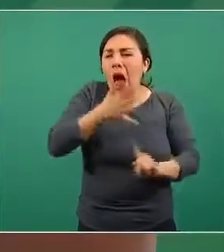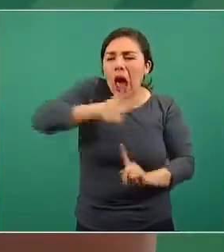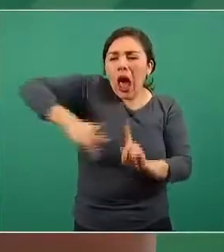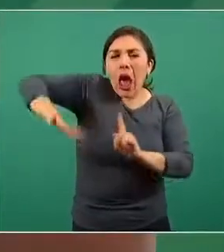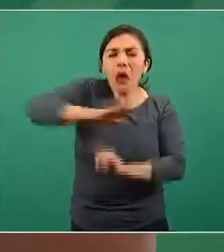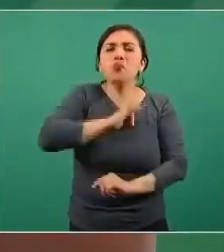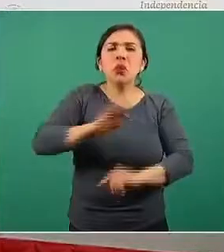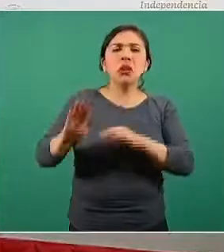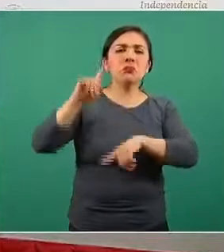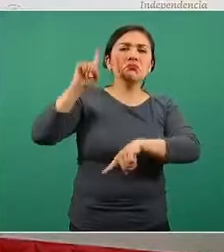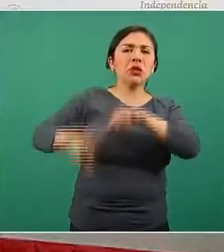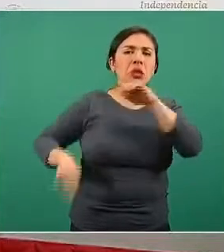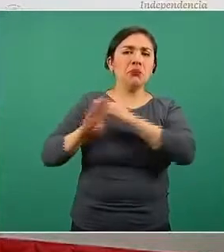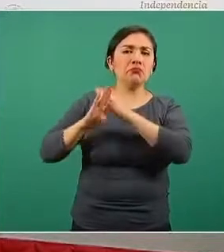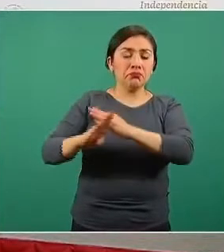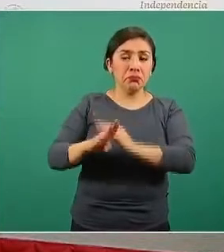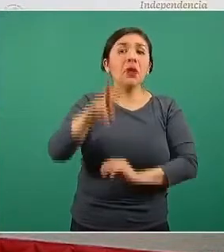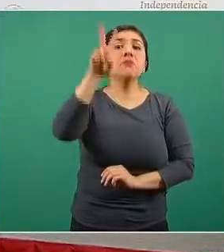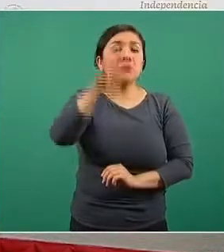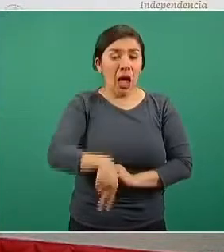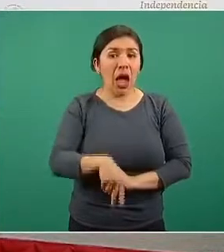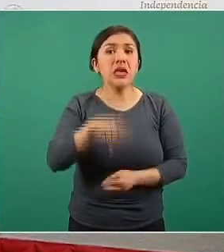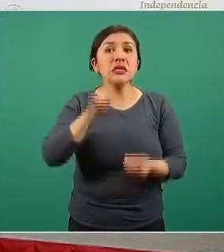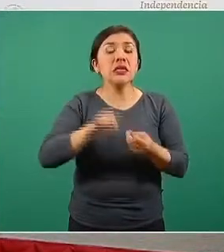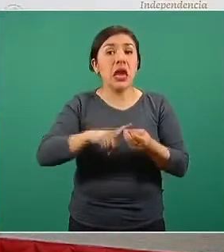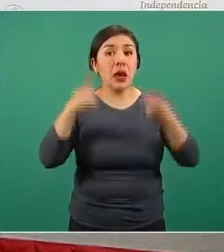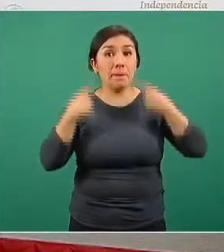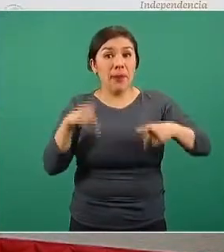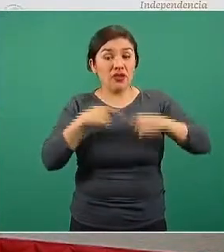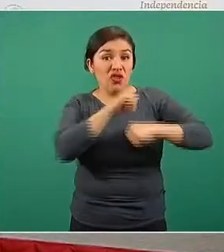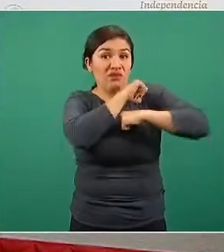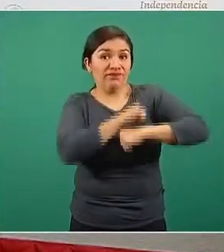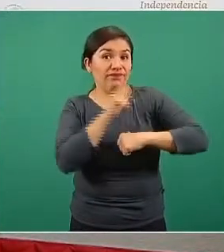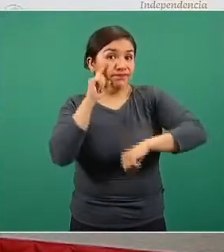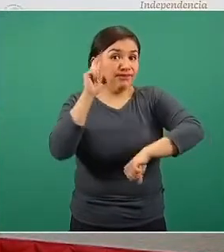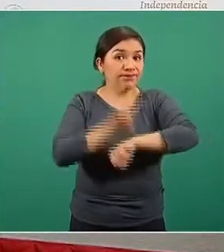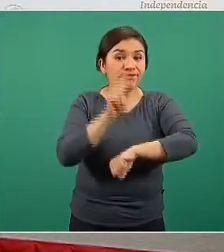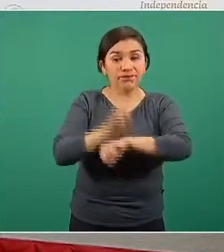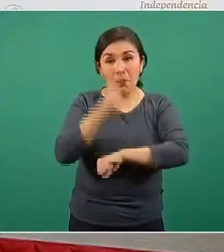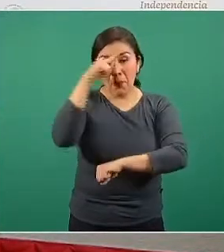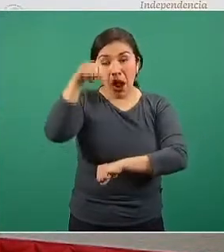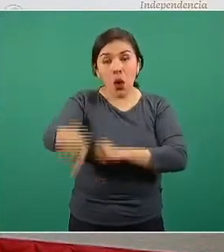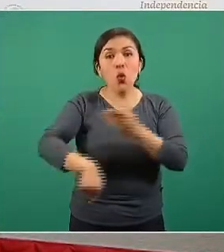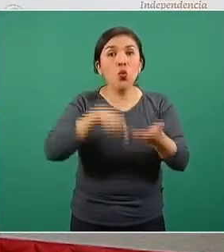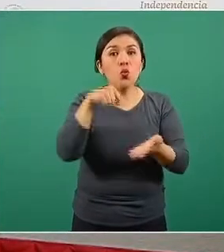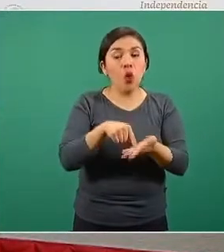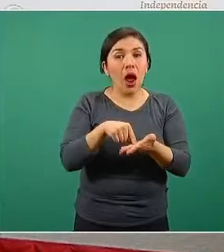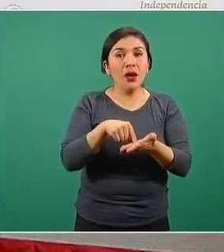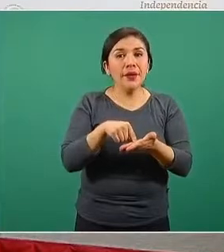ambiente. Evidentemente, quienes están encargados de este tipo de